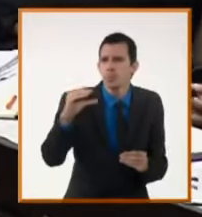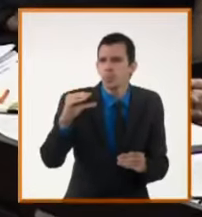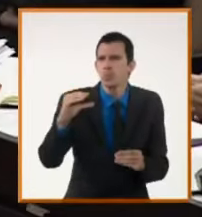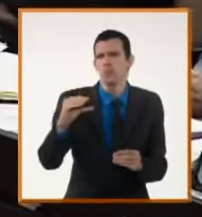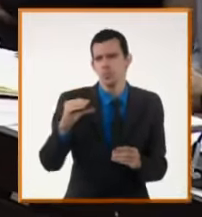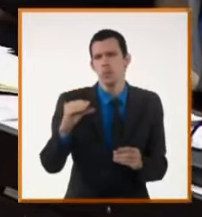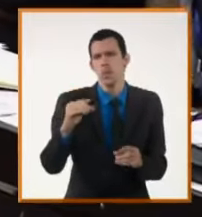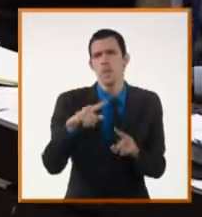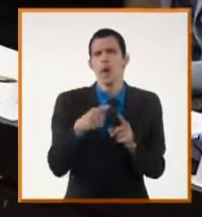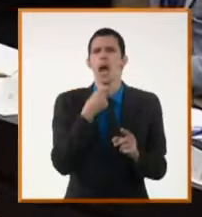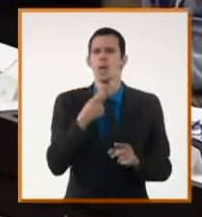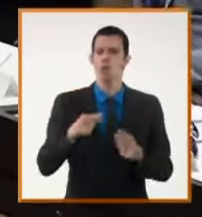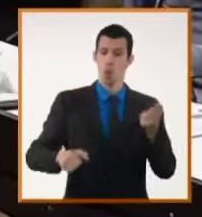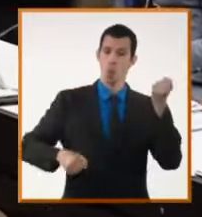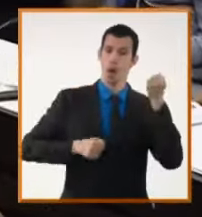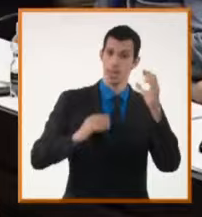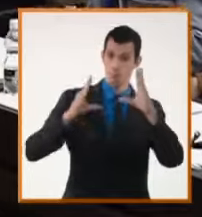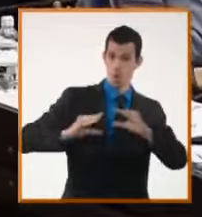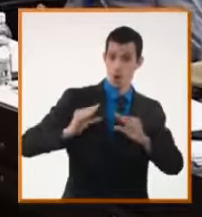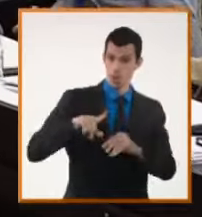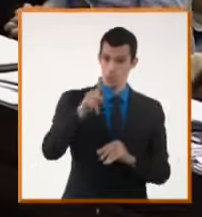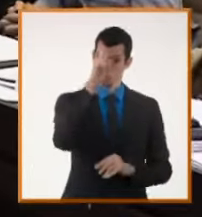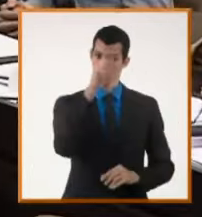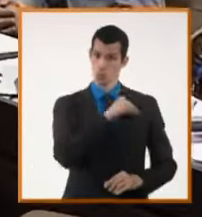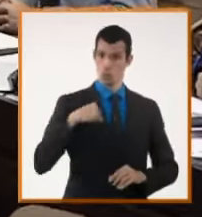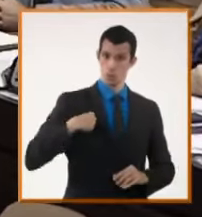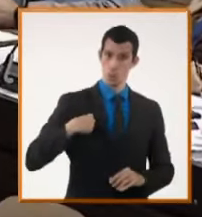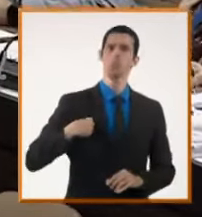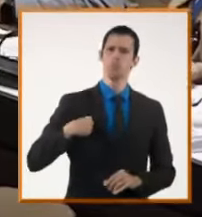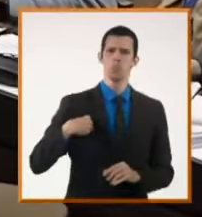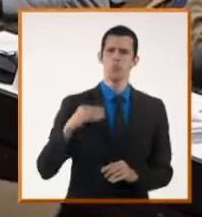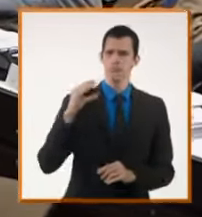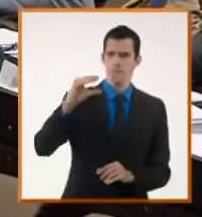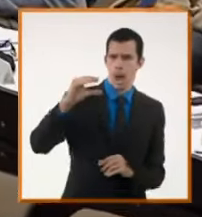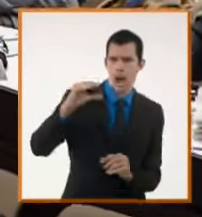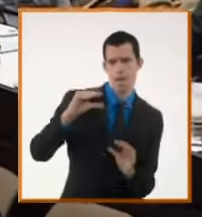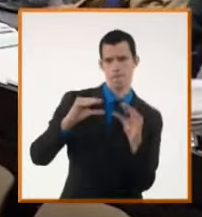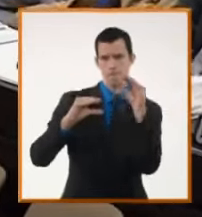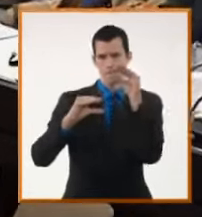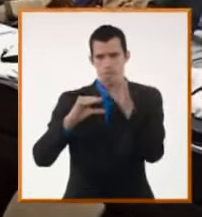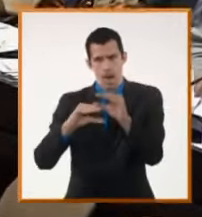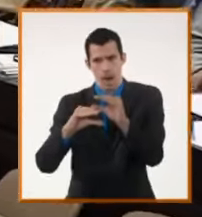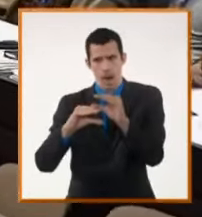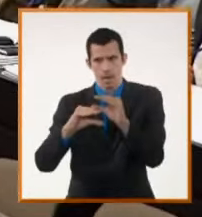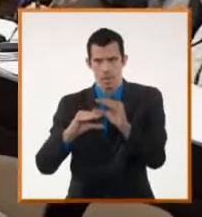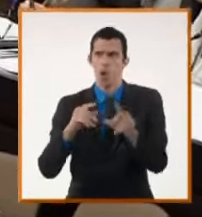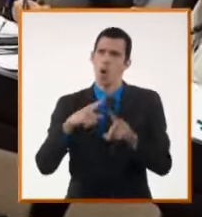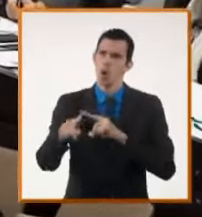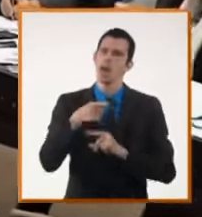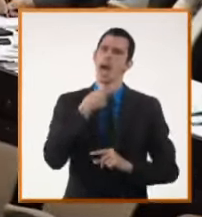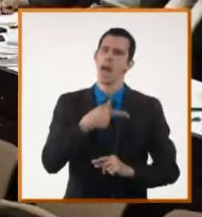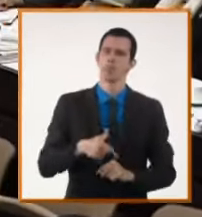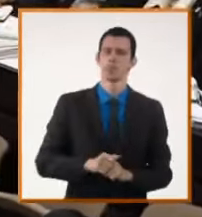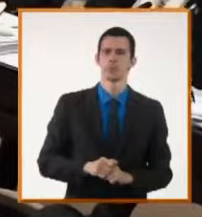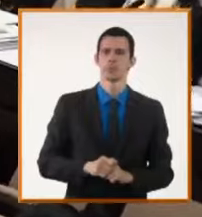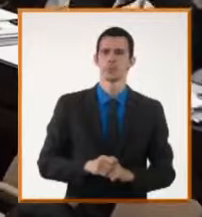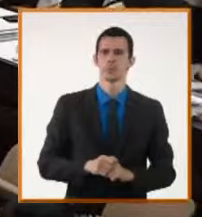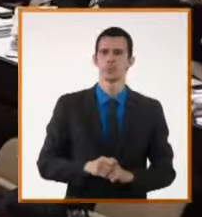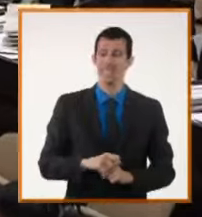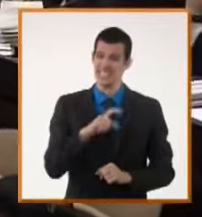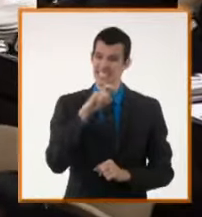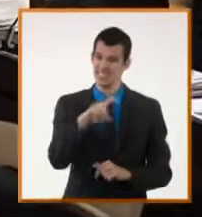las guardias nocturnas, vamos a incrementar pagos adicionales por la exposición y la complejidad y el